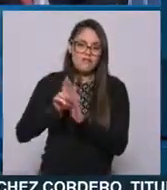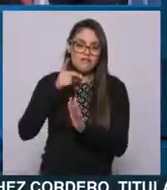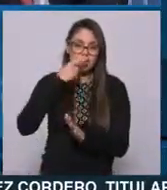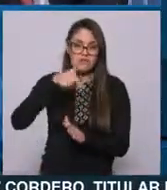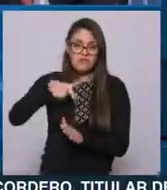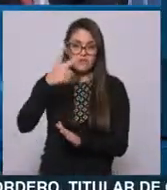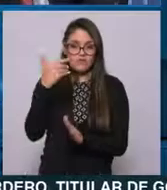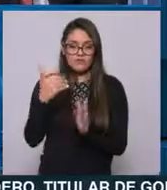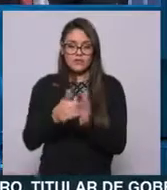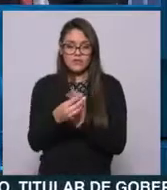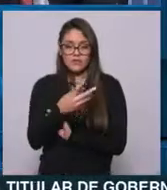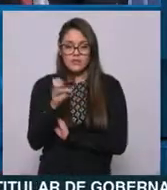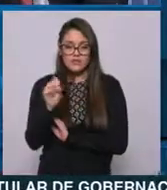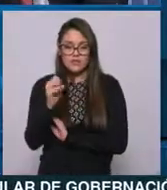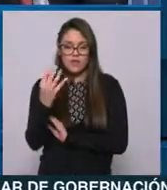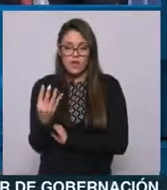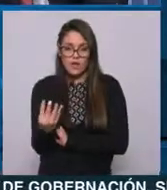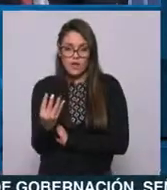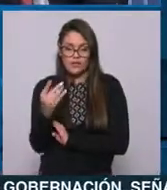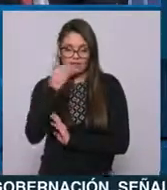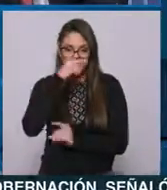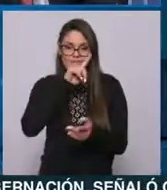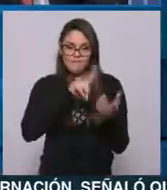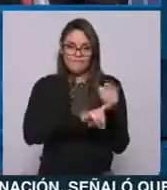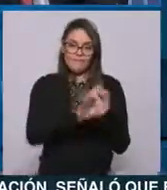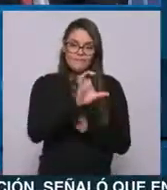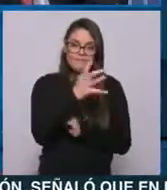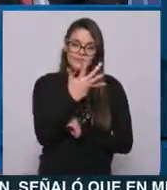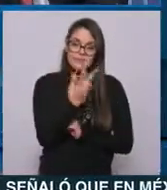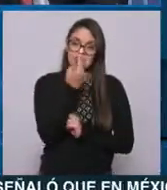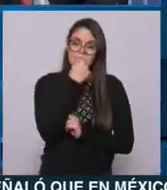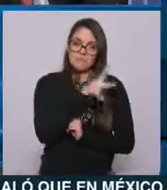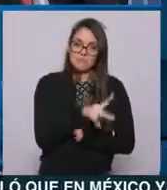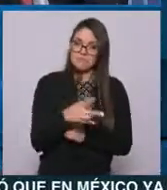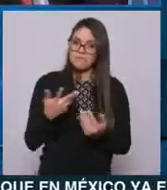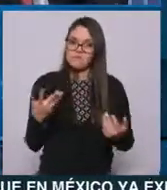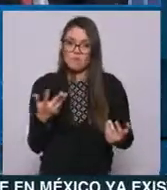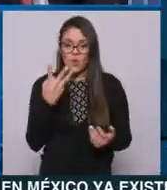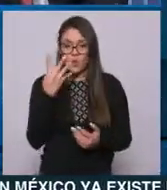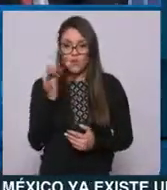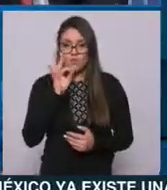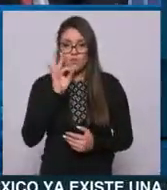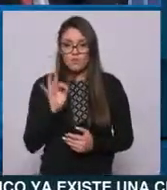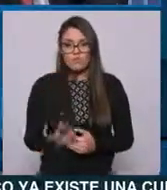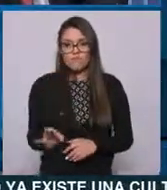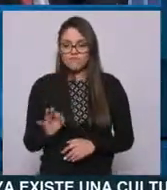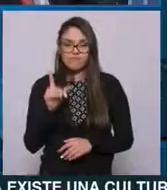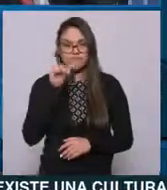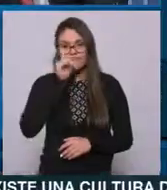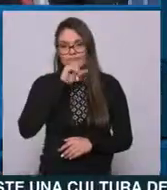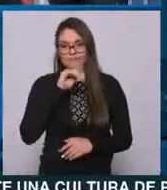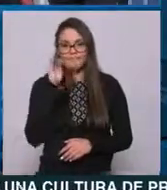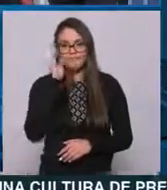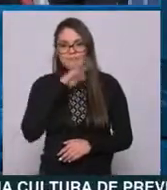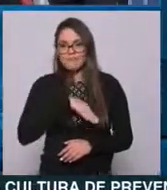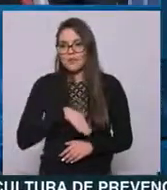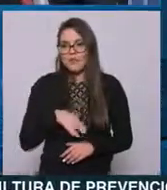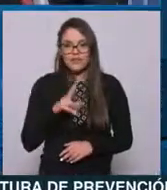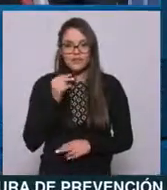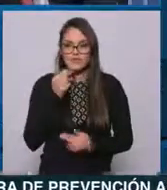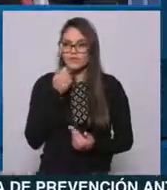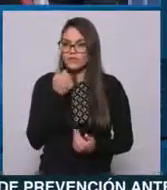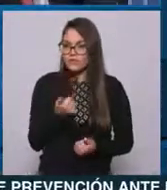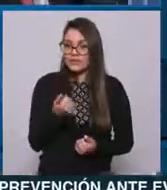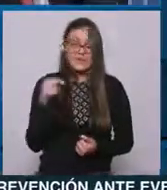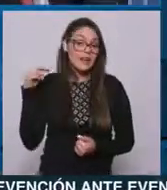12.354 altavoces del C5. En este caso, tuvimos un 4% de bajas en los altavoces que inmediatamente